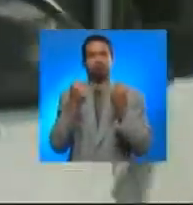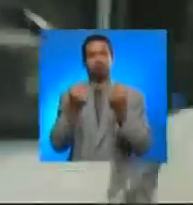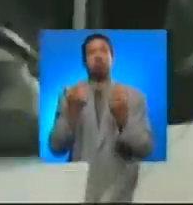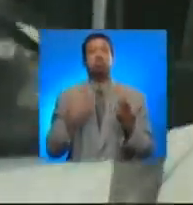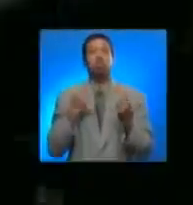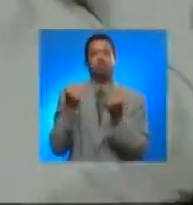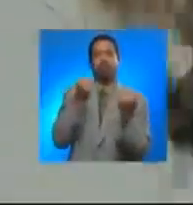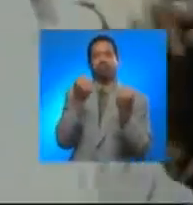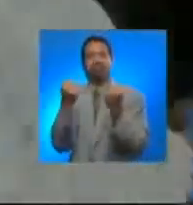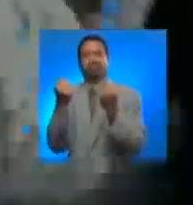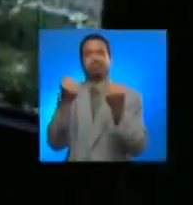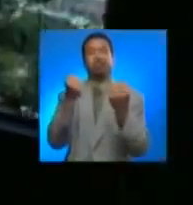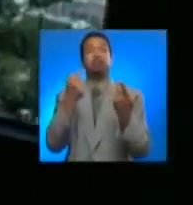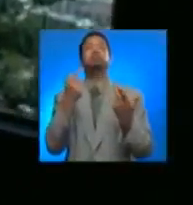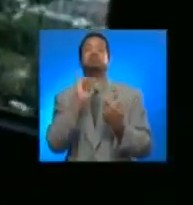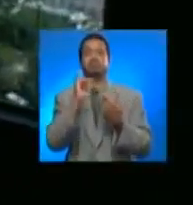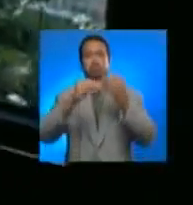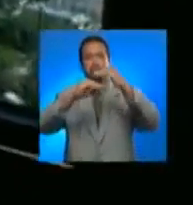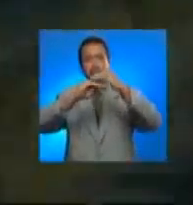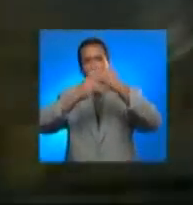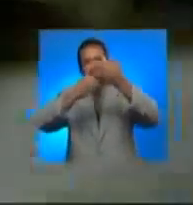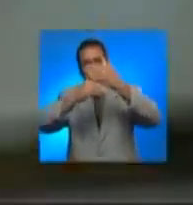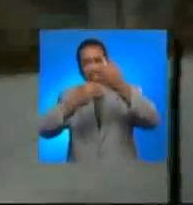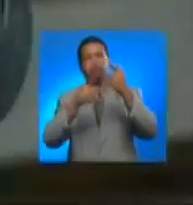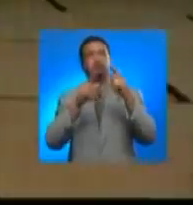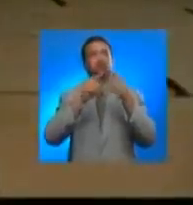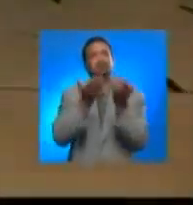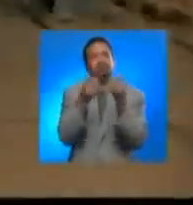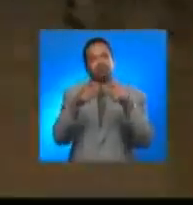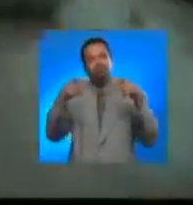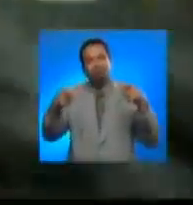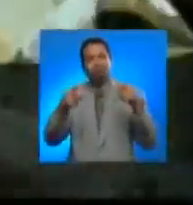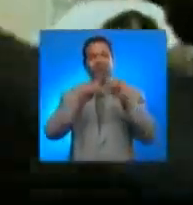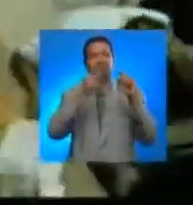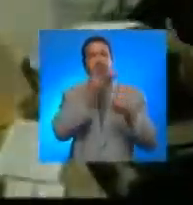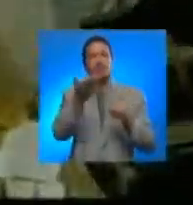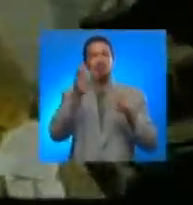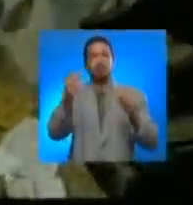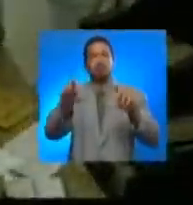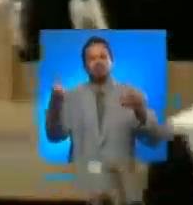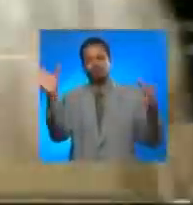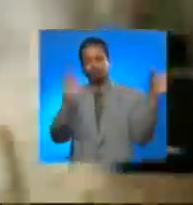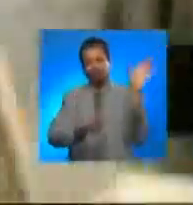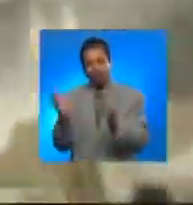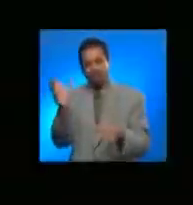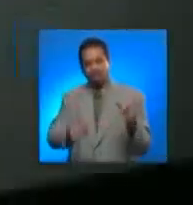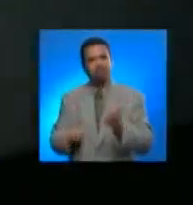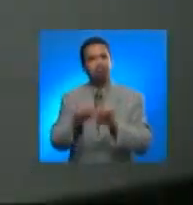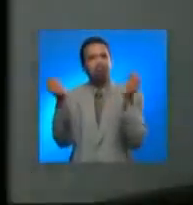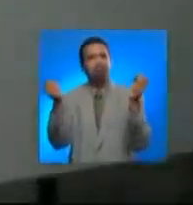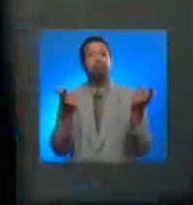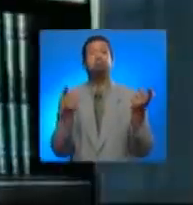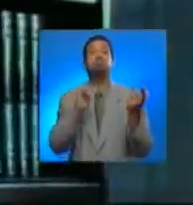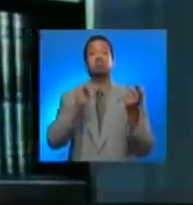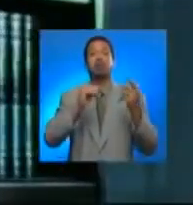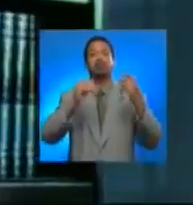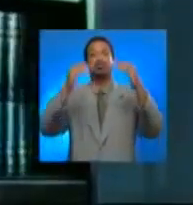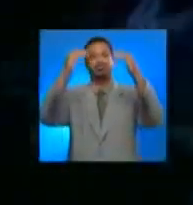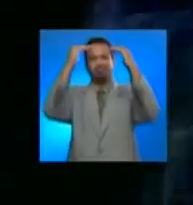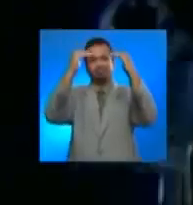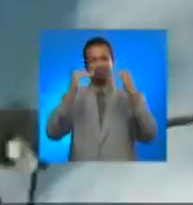un terremoto igual o mayor a 6.5, cuyo epicentro está localizado en el mar. La intensidad del terremoto en la